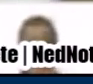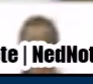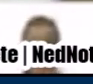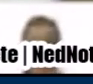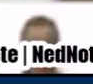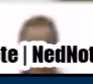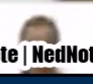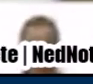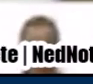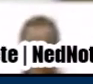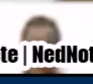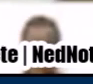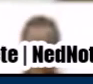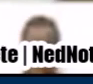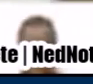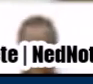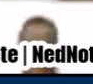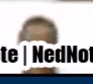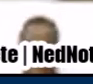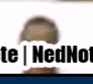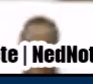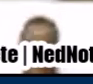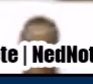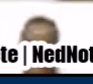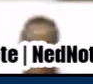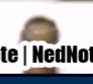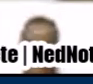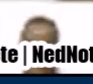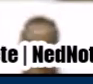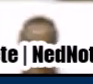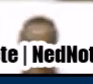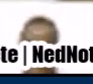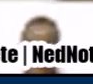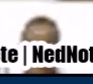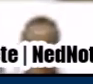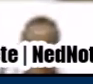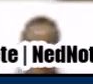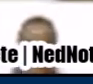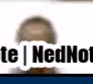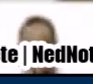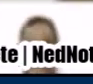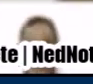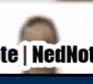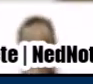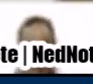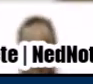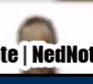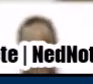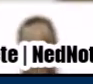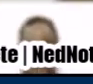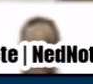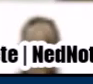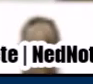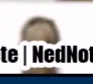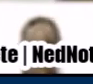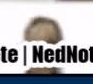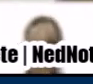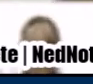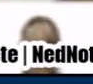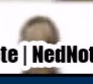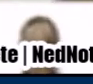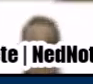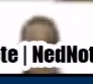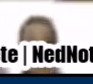distintas formas, por cierto. Estuvimos en el 2017 en una mediación en Dominicana, en Noruega, a través de la OPS, logramos un